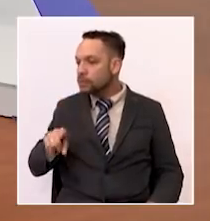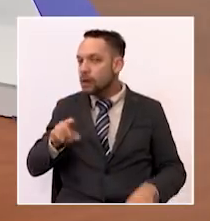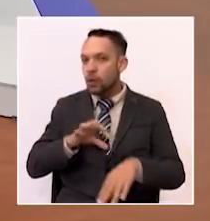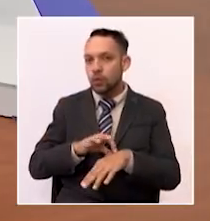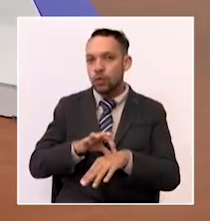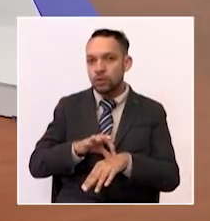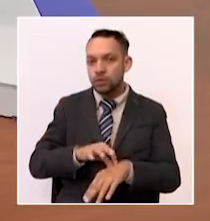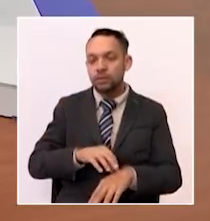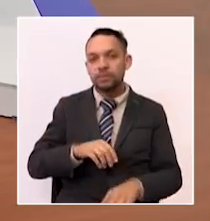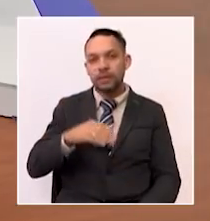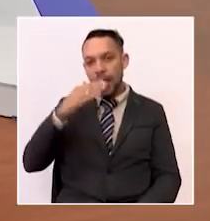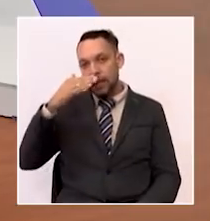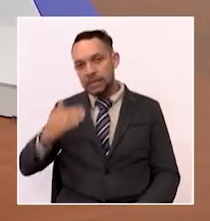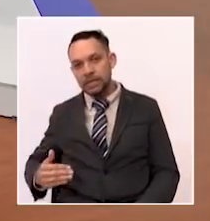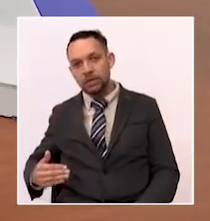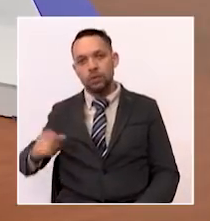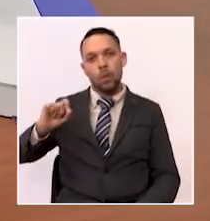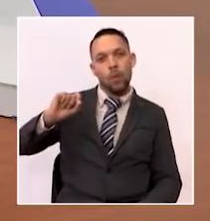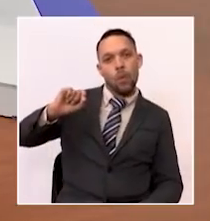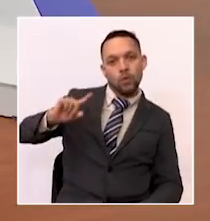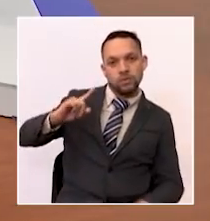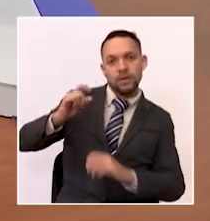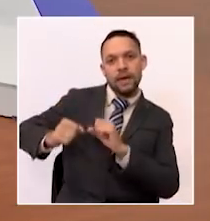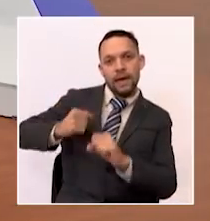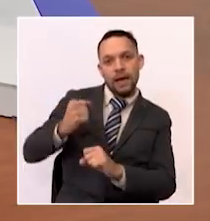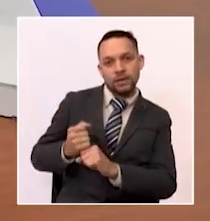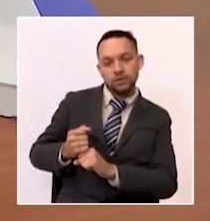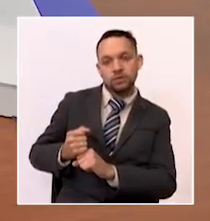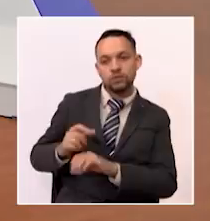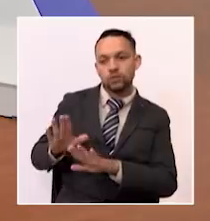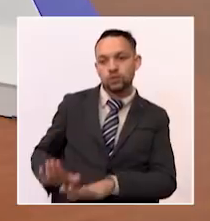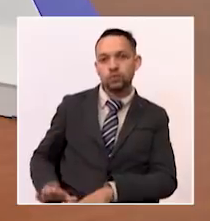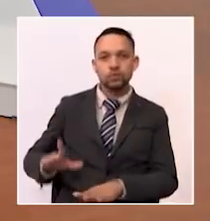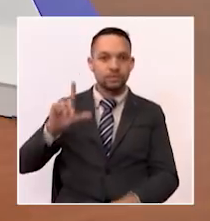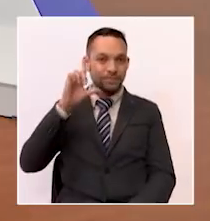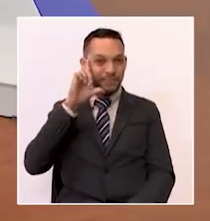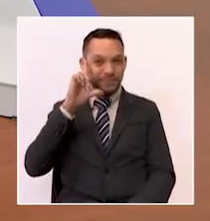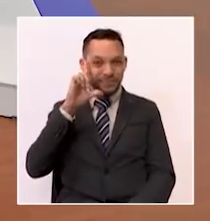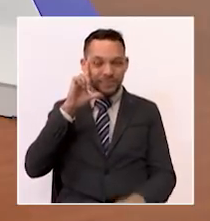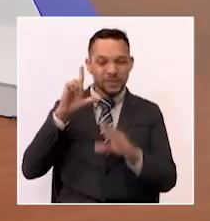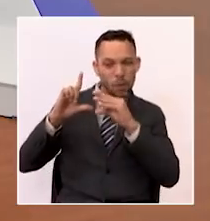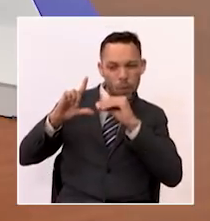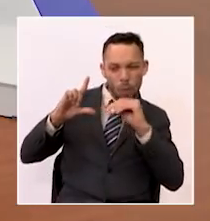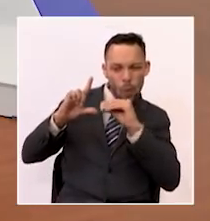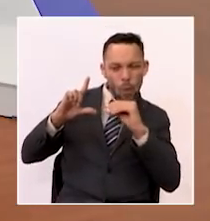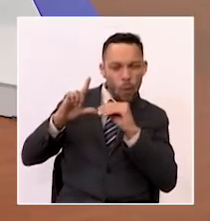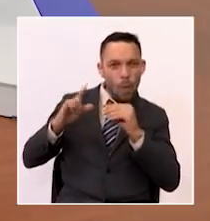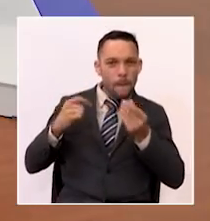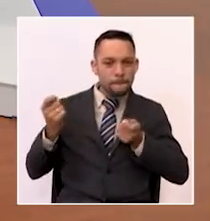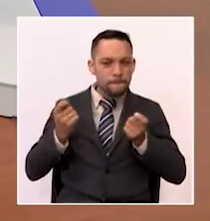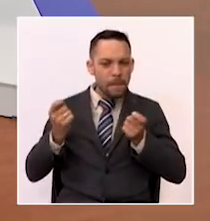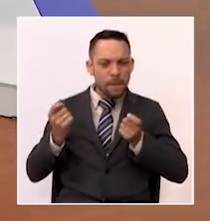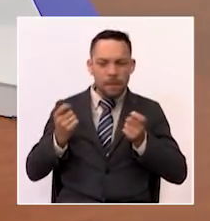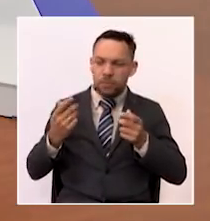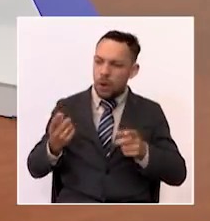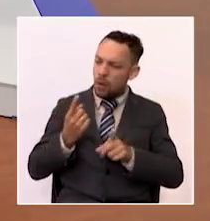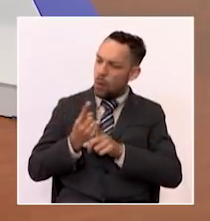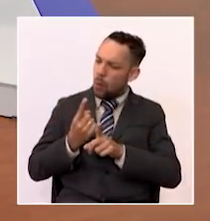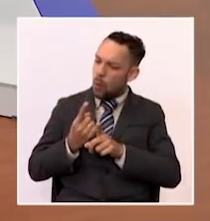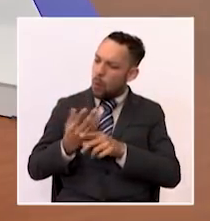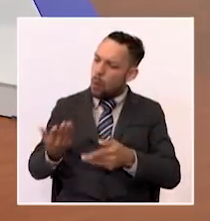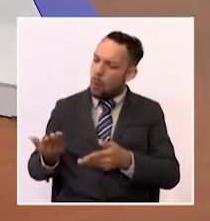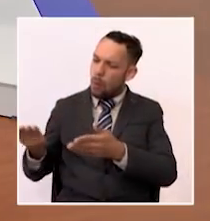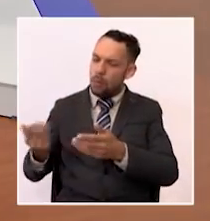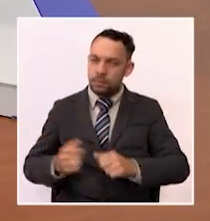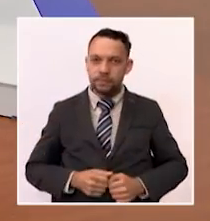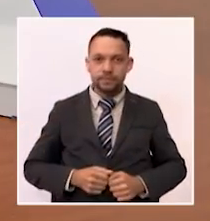niña de 11 años tiene flujo vaginal? ¿A qué se debe y si debe tener una consulta de manera inmediata? Es muy chistoso porque mucha gente